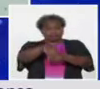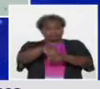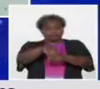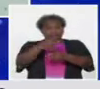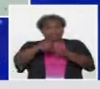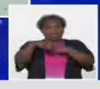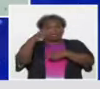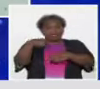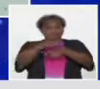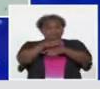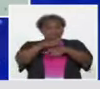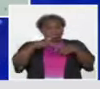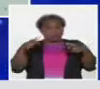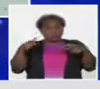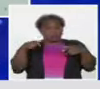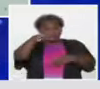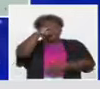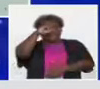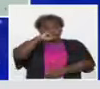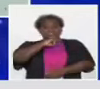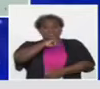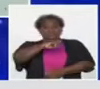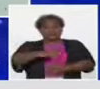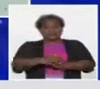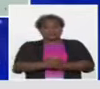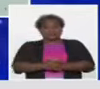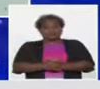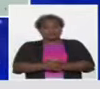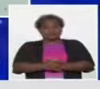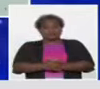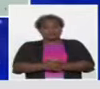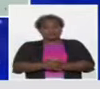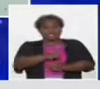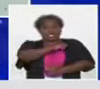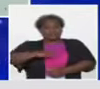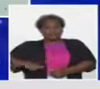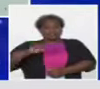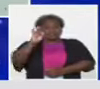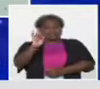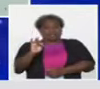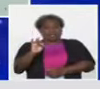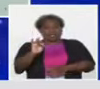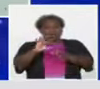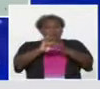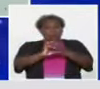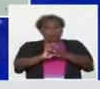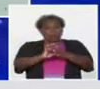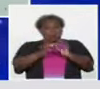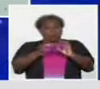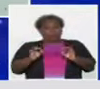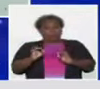San Antonio de los Baños, 12, Alquízar, 7, Huila de Melena y Bauta